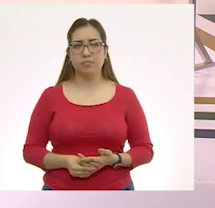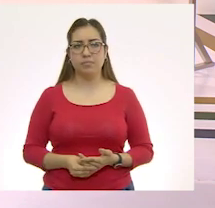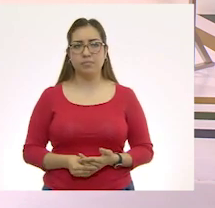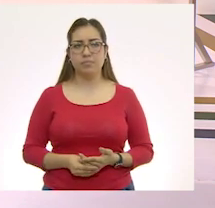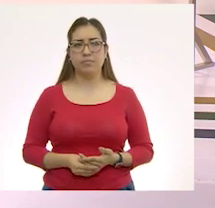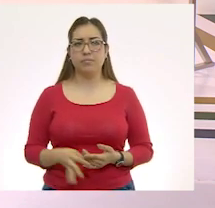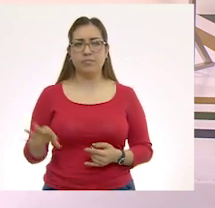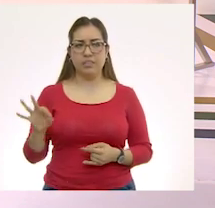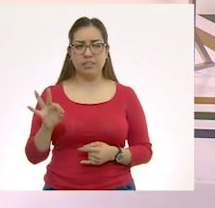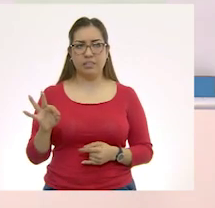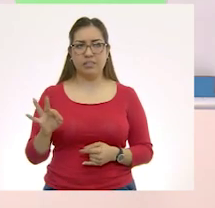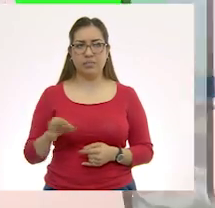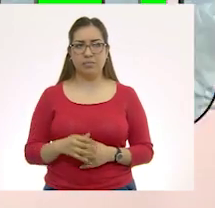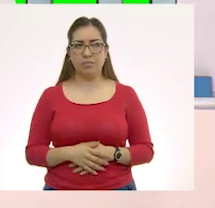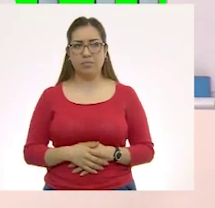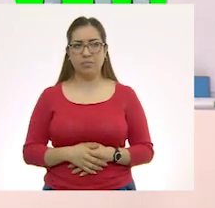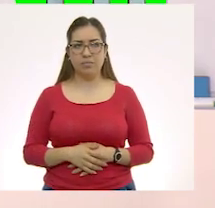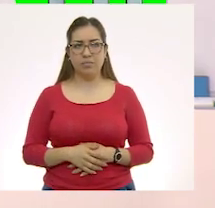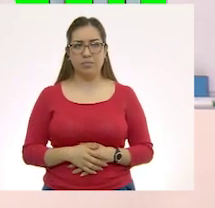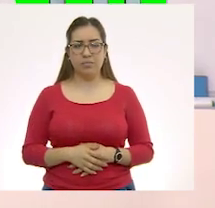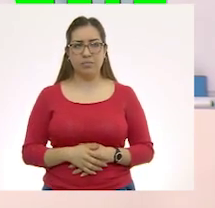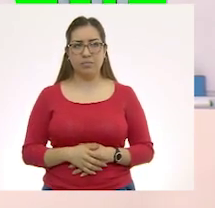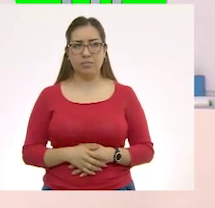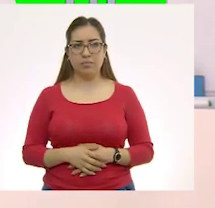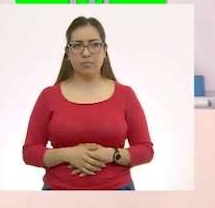y es muy bien